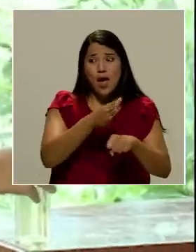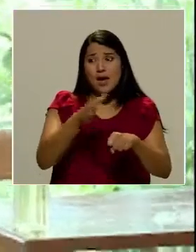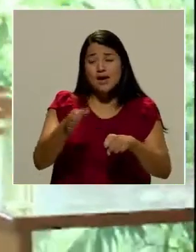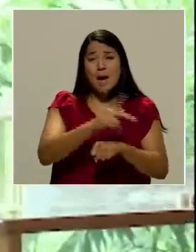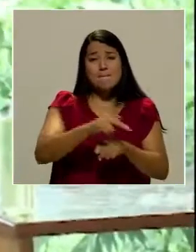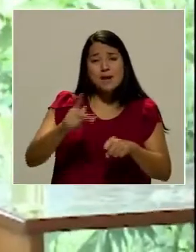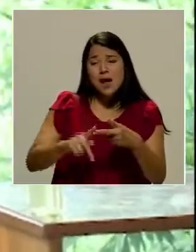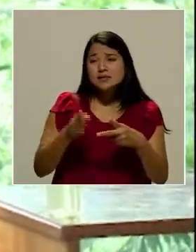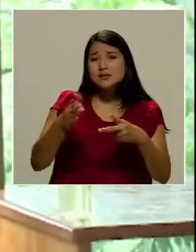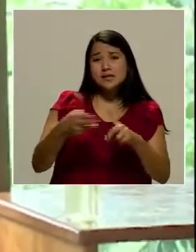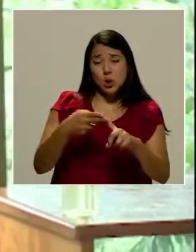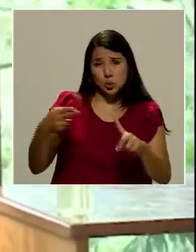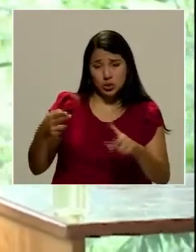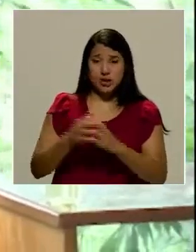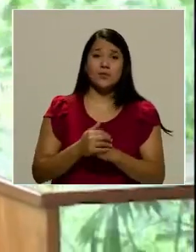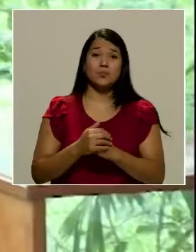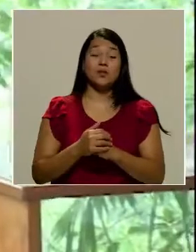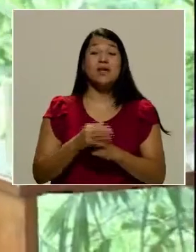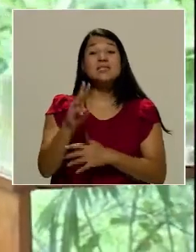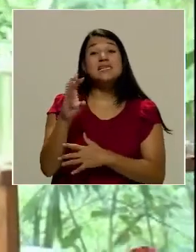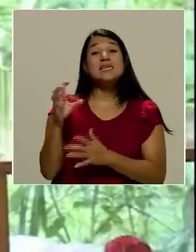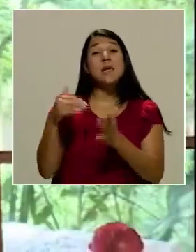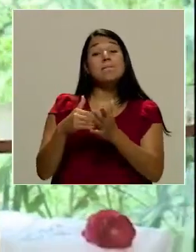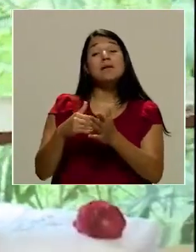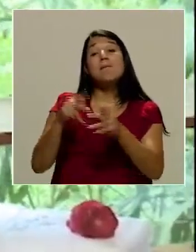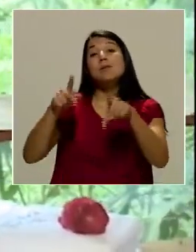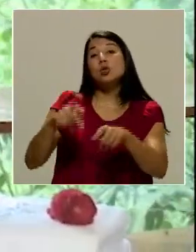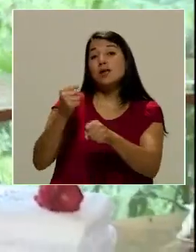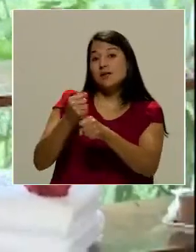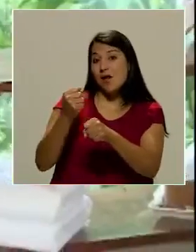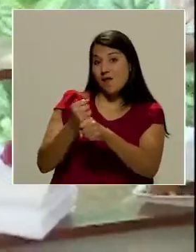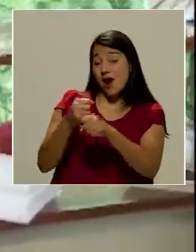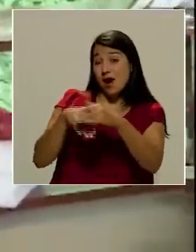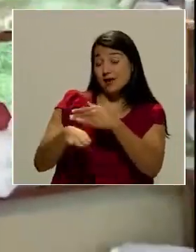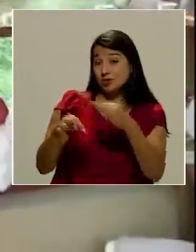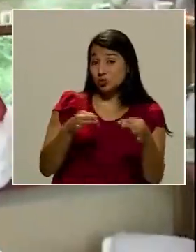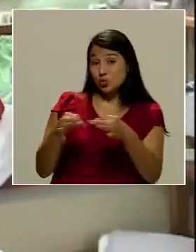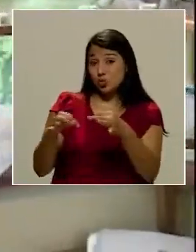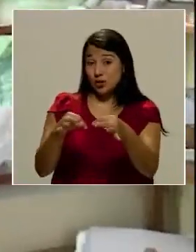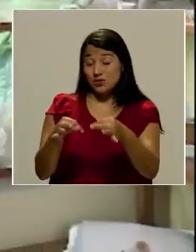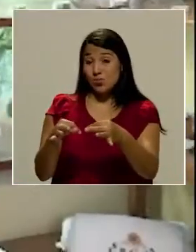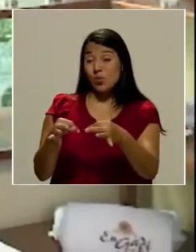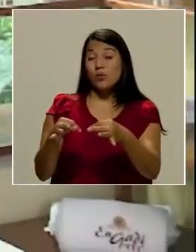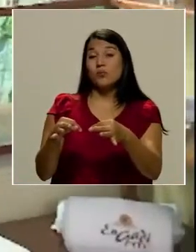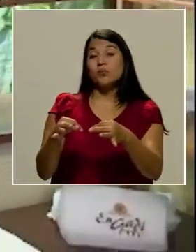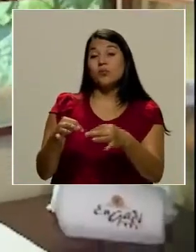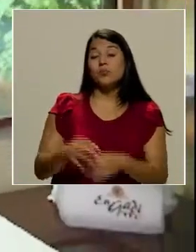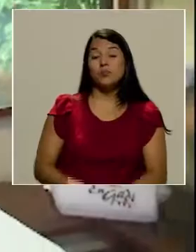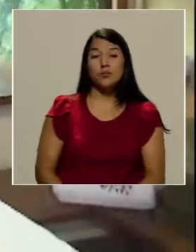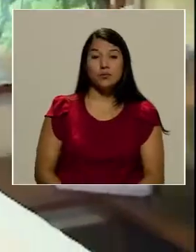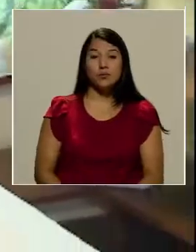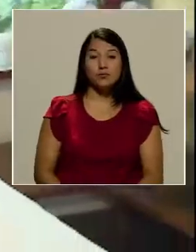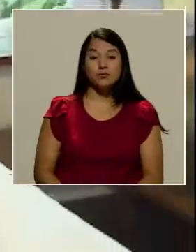hoteles. Del turismo dependen más de 600,000 personas, recordó el vocero de los guías de turismo, quien se unió al llamado.